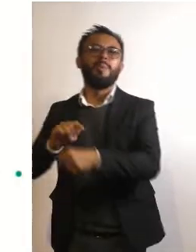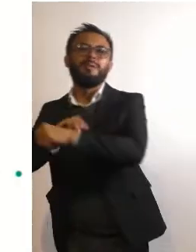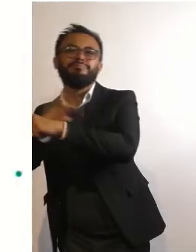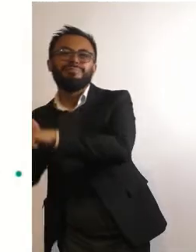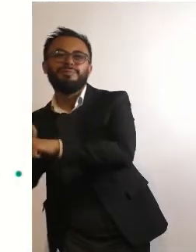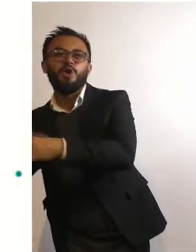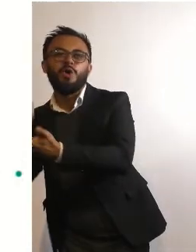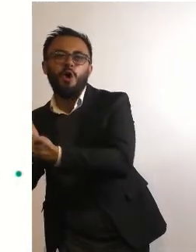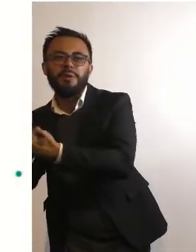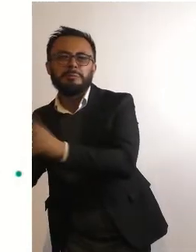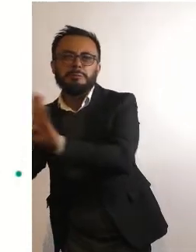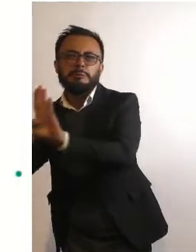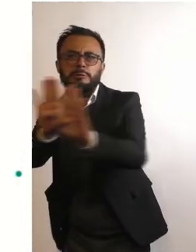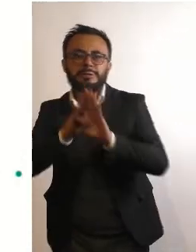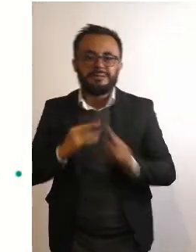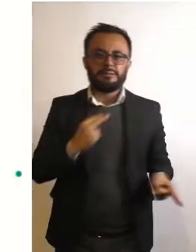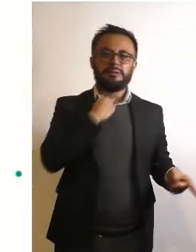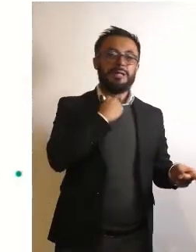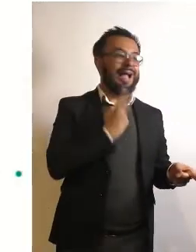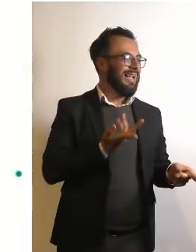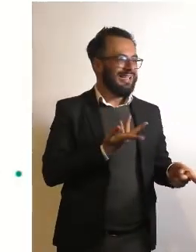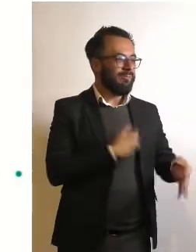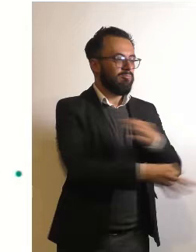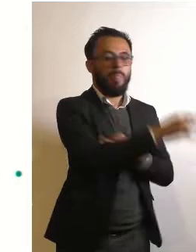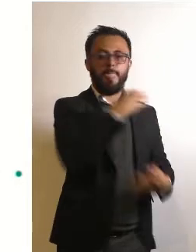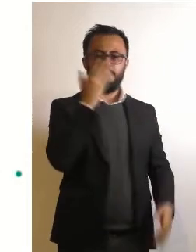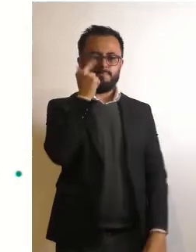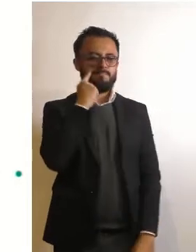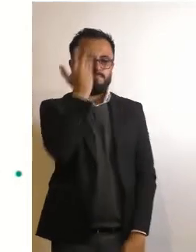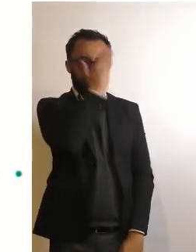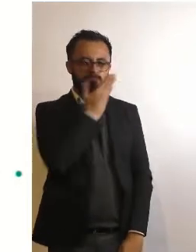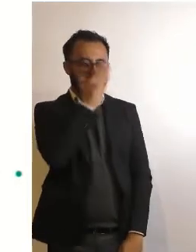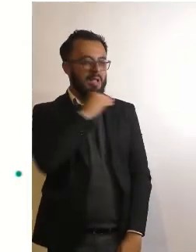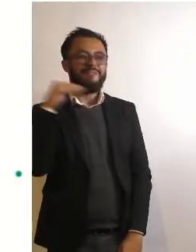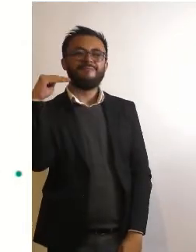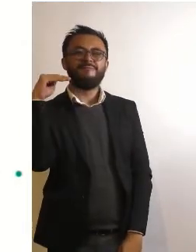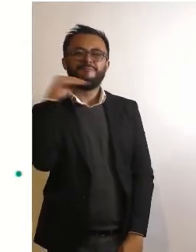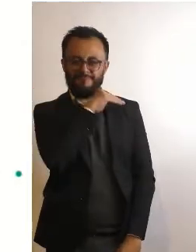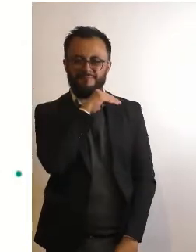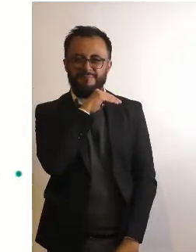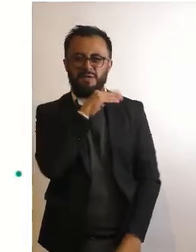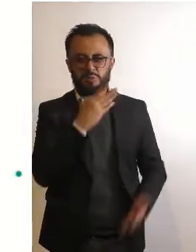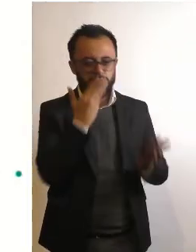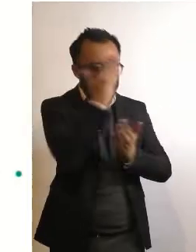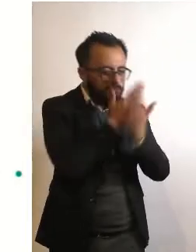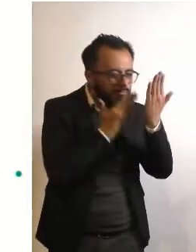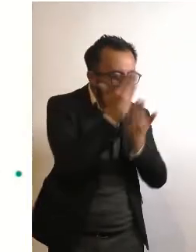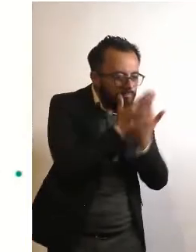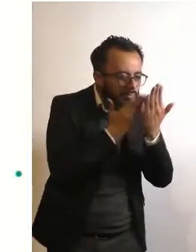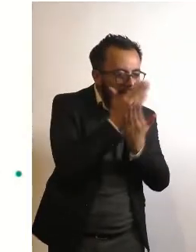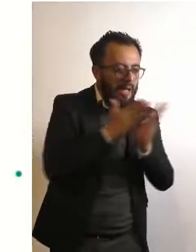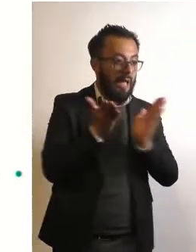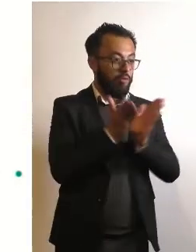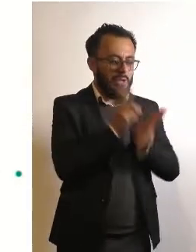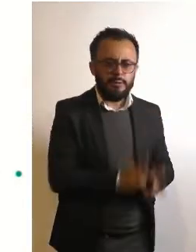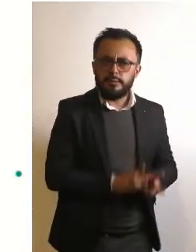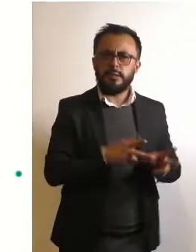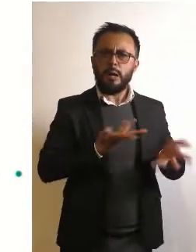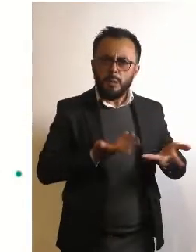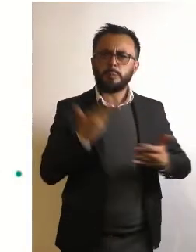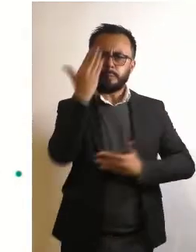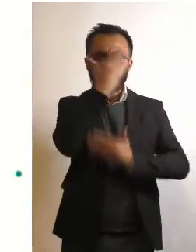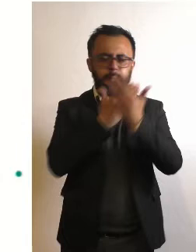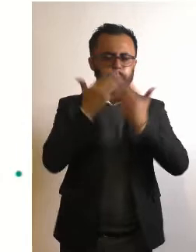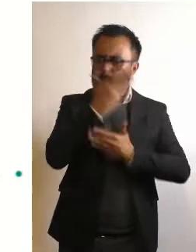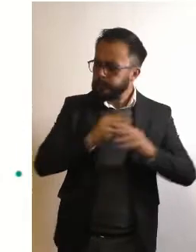así como estas prácticas de simulación fueron el centro del proceso de formación de los estudiantes. Y esto nos